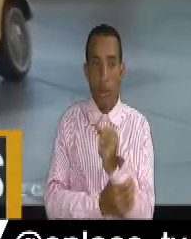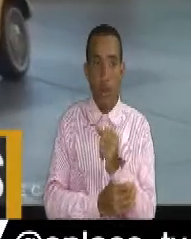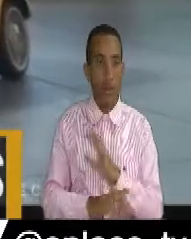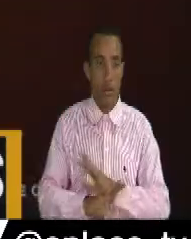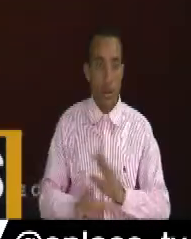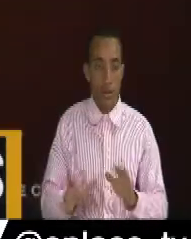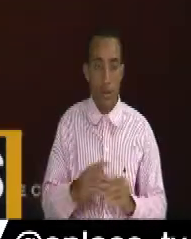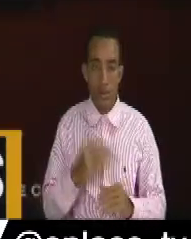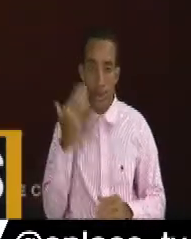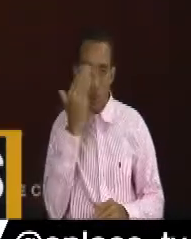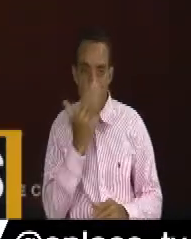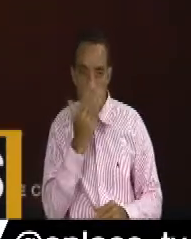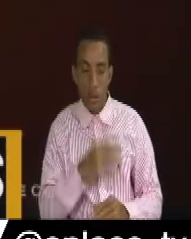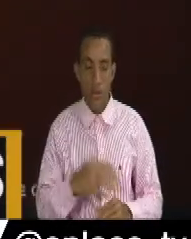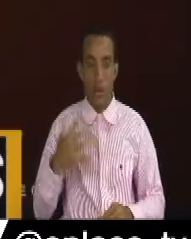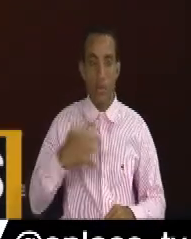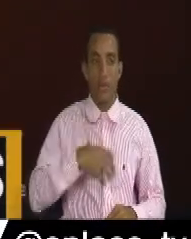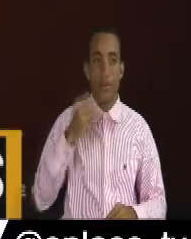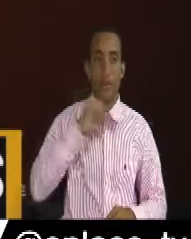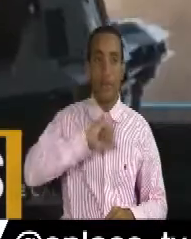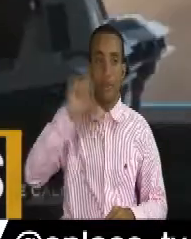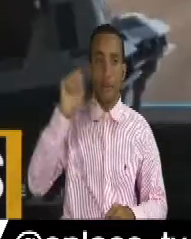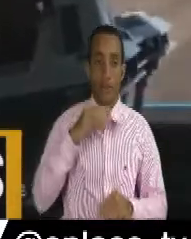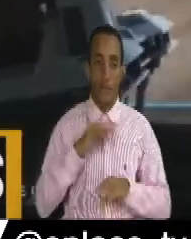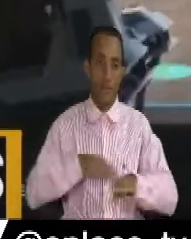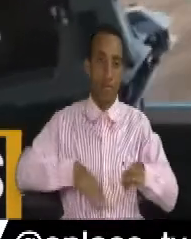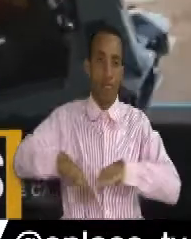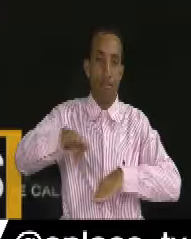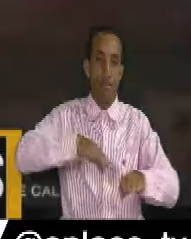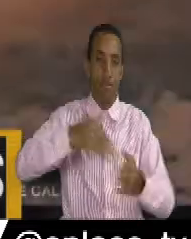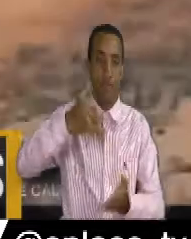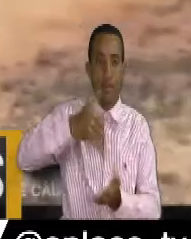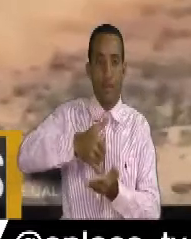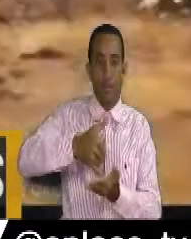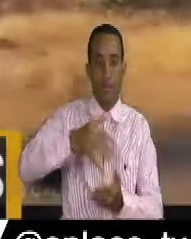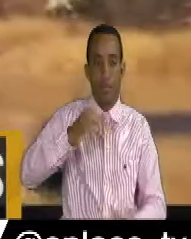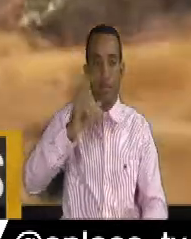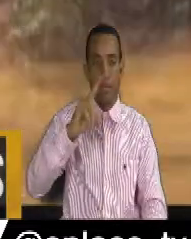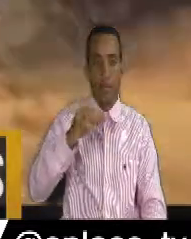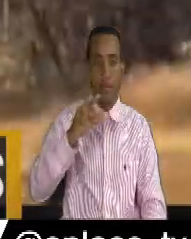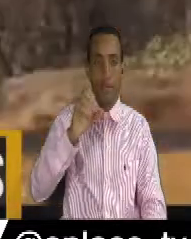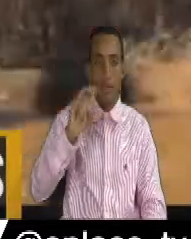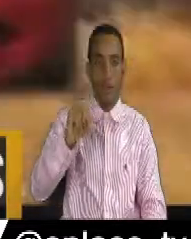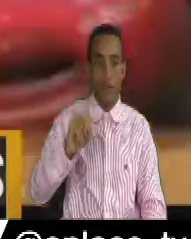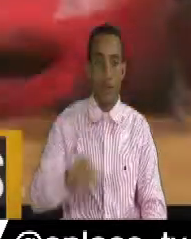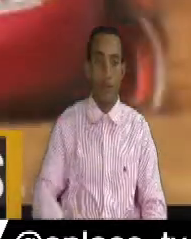corazón del campeón en el más grande escenario de la Copa Pistón. Pero serás más listo que...